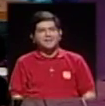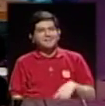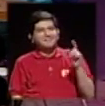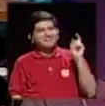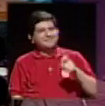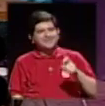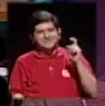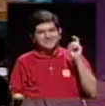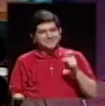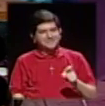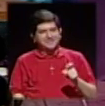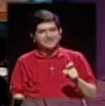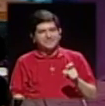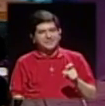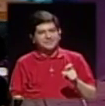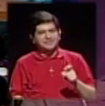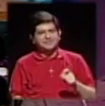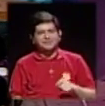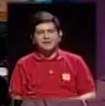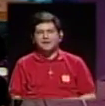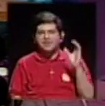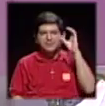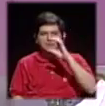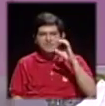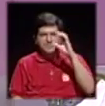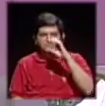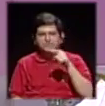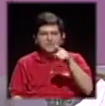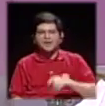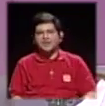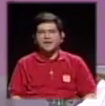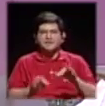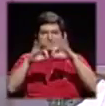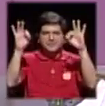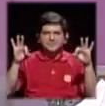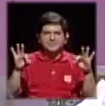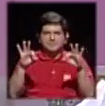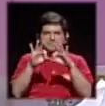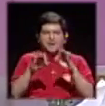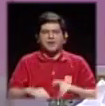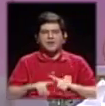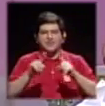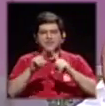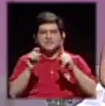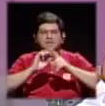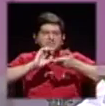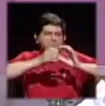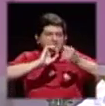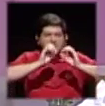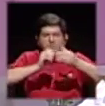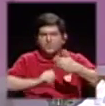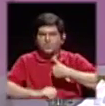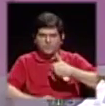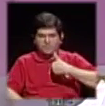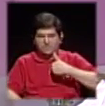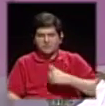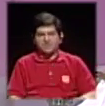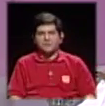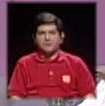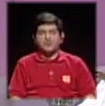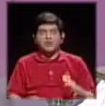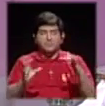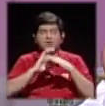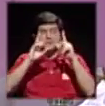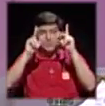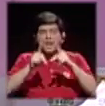necesita de explorar las imágenes, explorar muchos más datos que hay con respecto a la